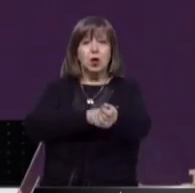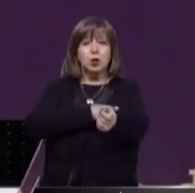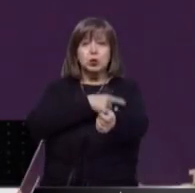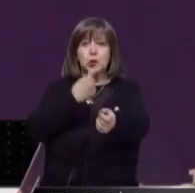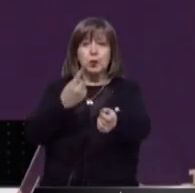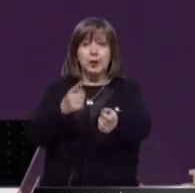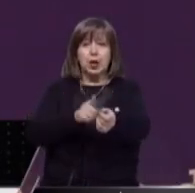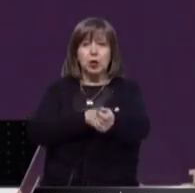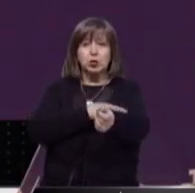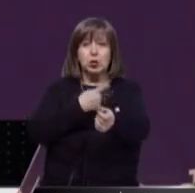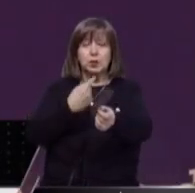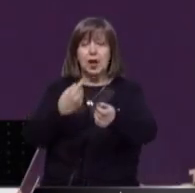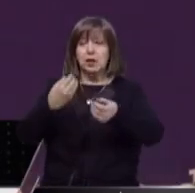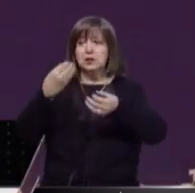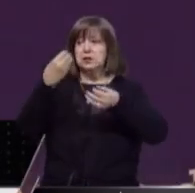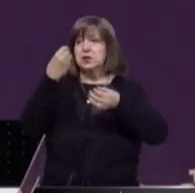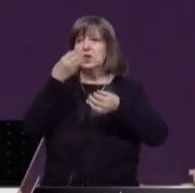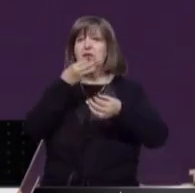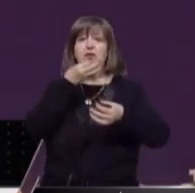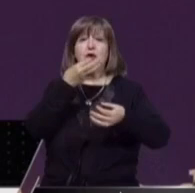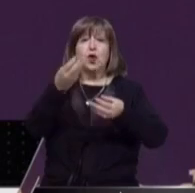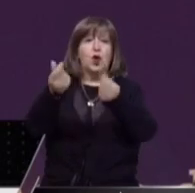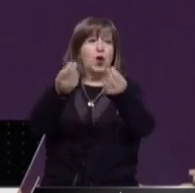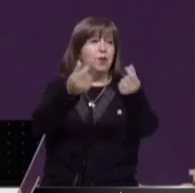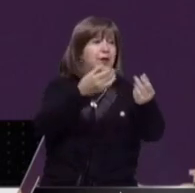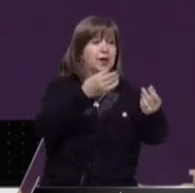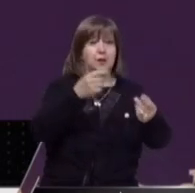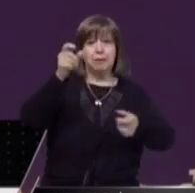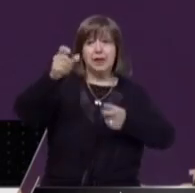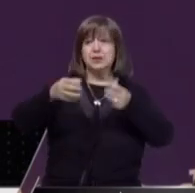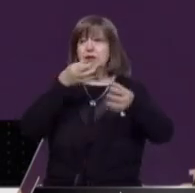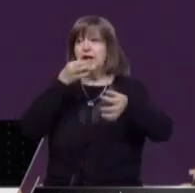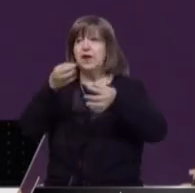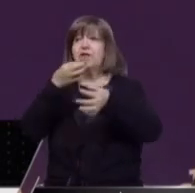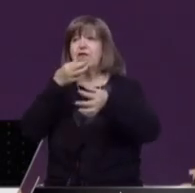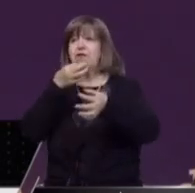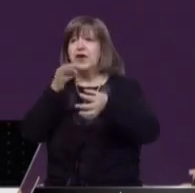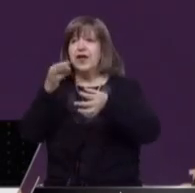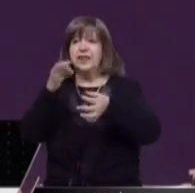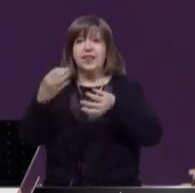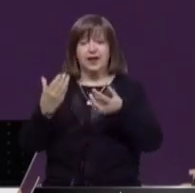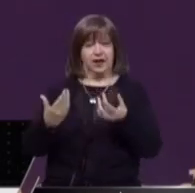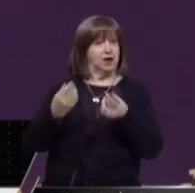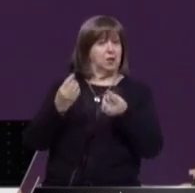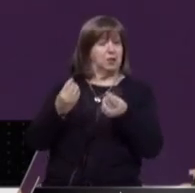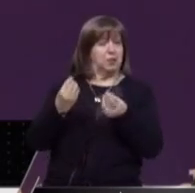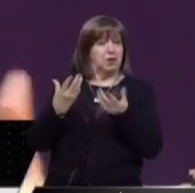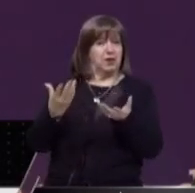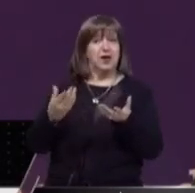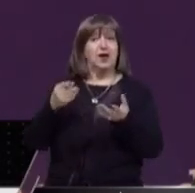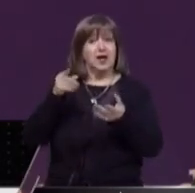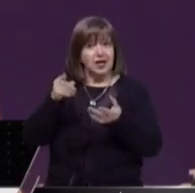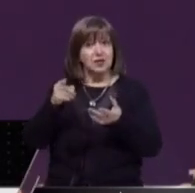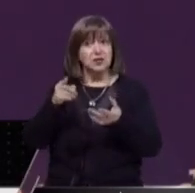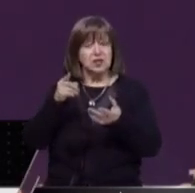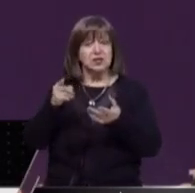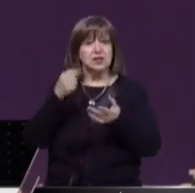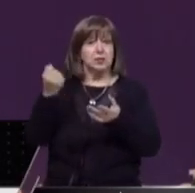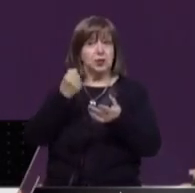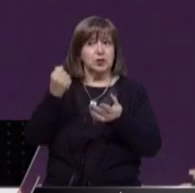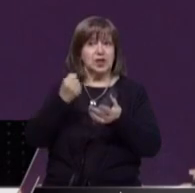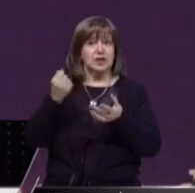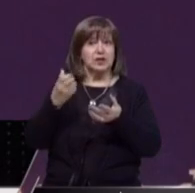el régimen de responsabilidad penal juvenil, sino que además hay que tomar una multiplicidad de medidas y una de ellas es desplazar a nuestras